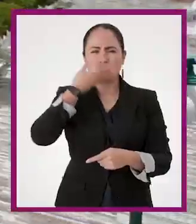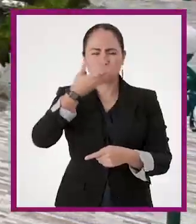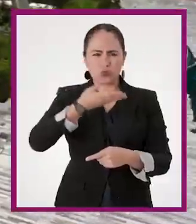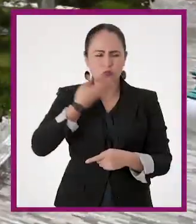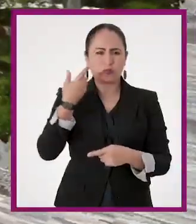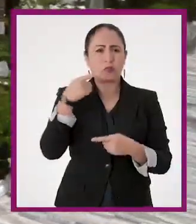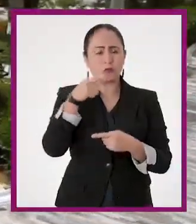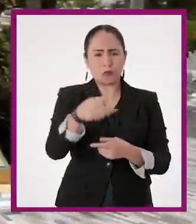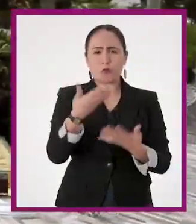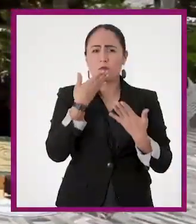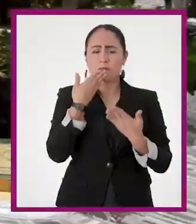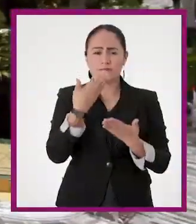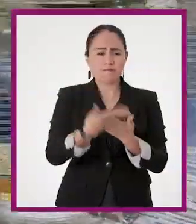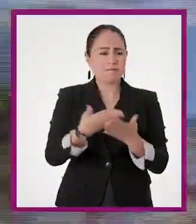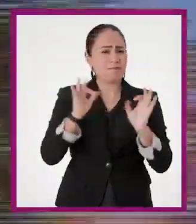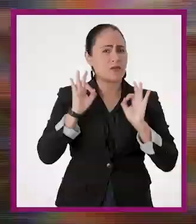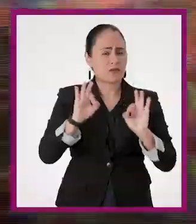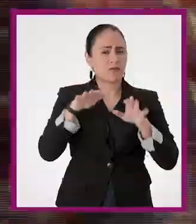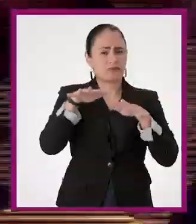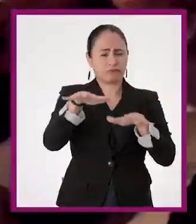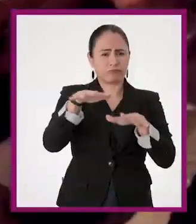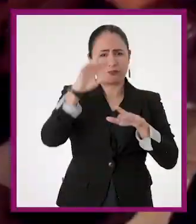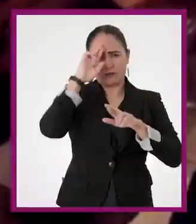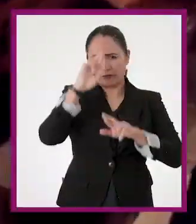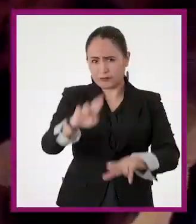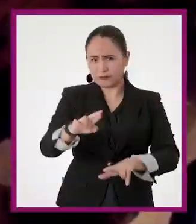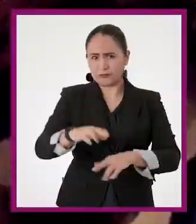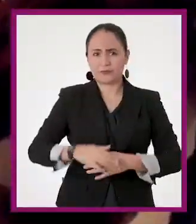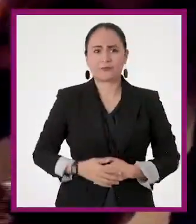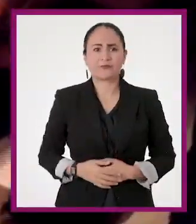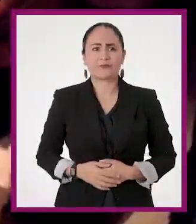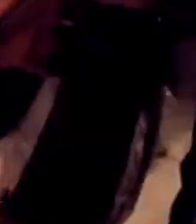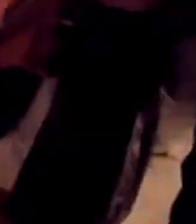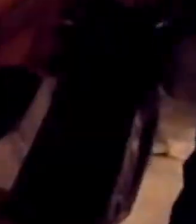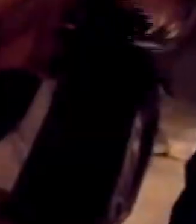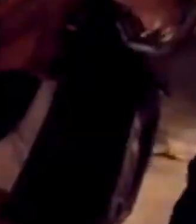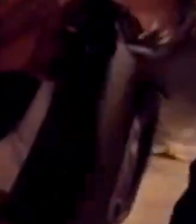cultura, mereces tu galardón.